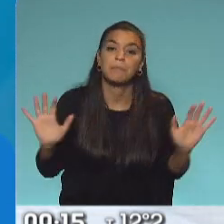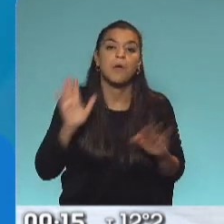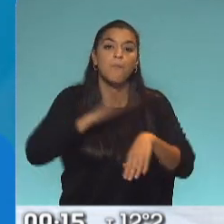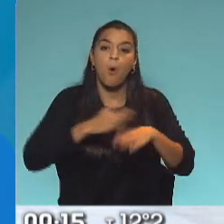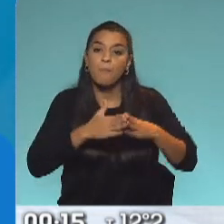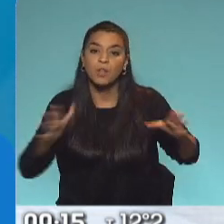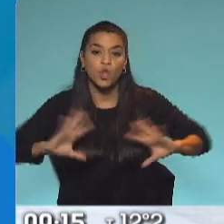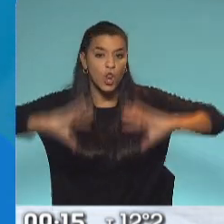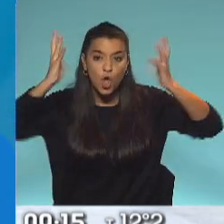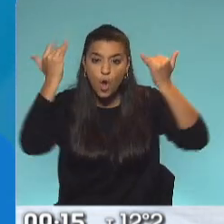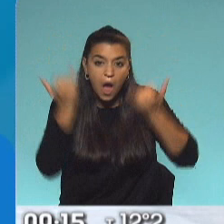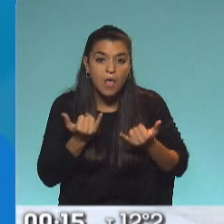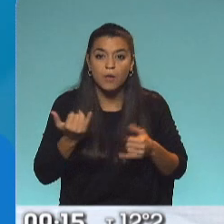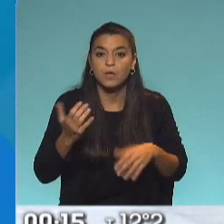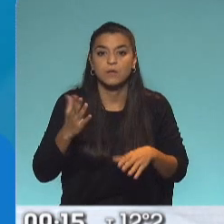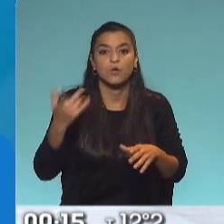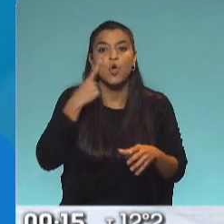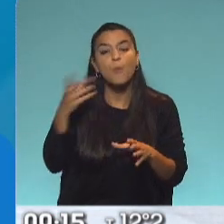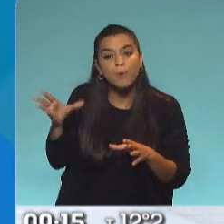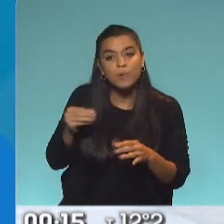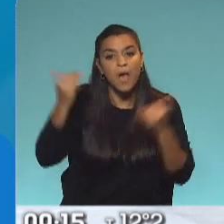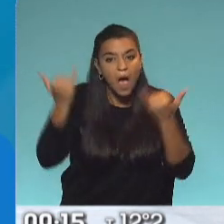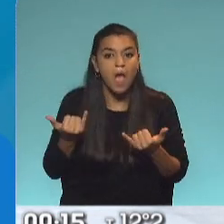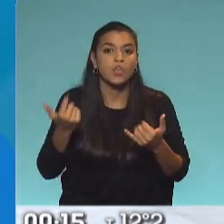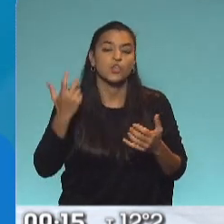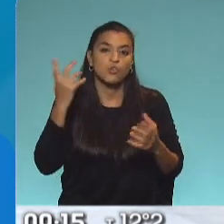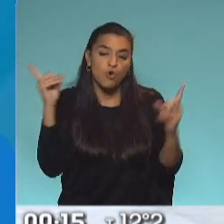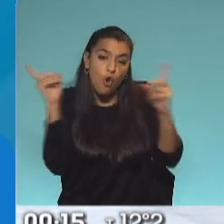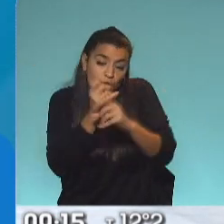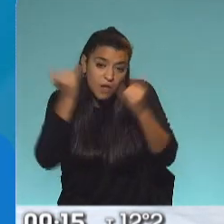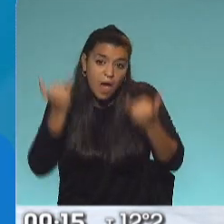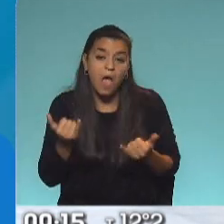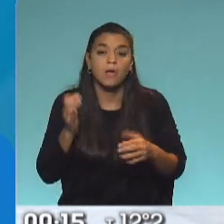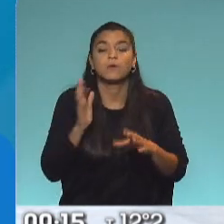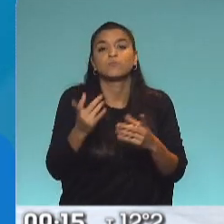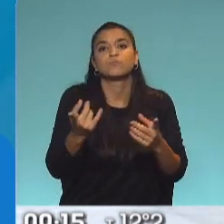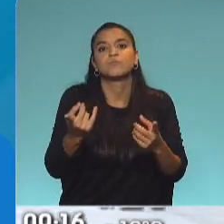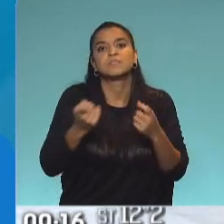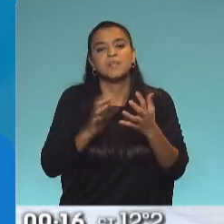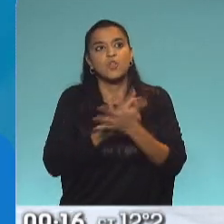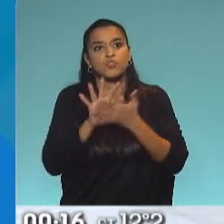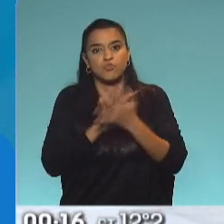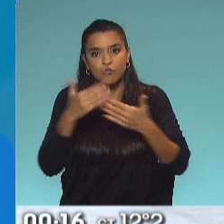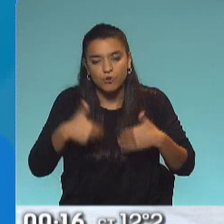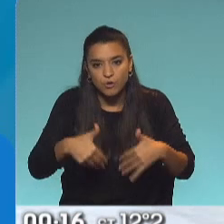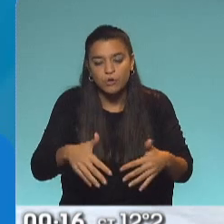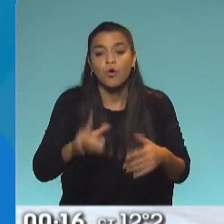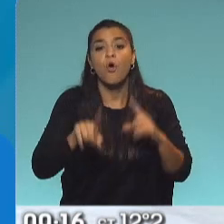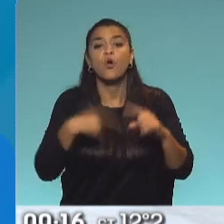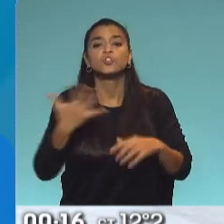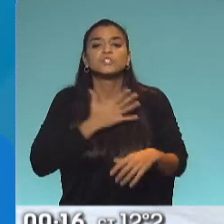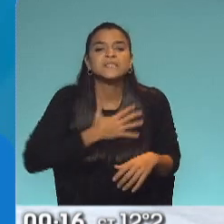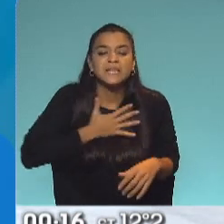creo que hay que ser que normalmente la convivencia van a aparecer conflictos y tratar de vehiculizar los otros otros sentimientos